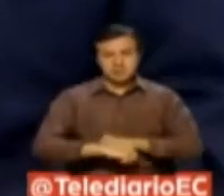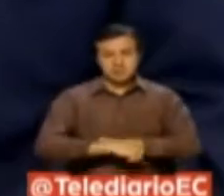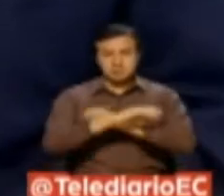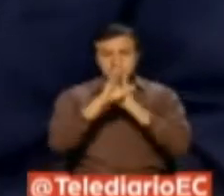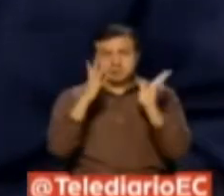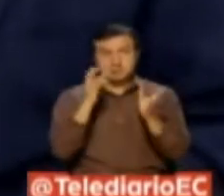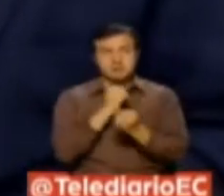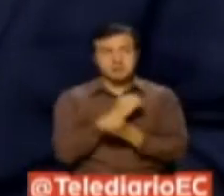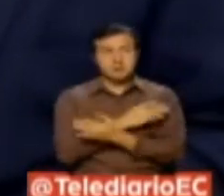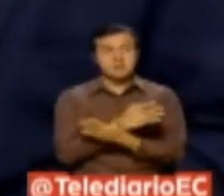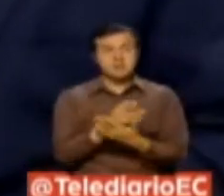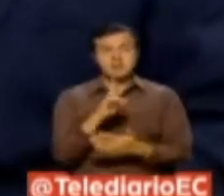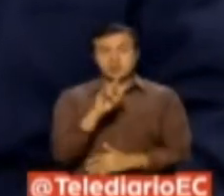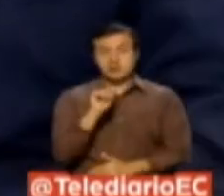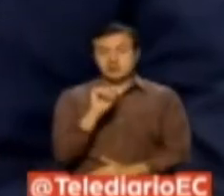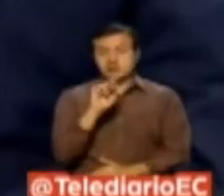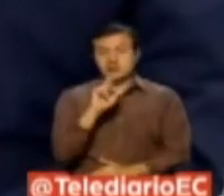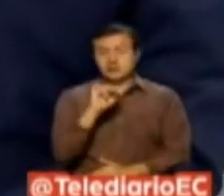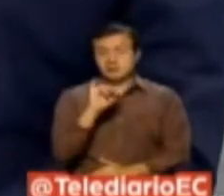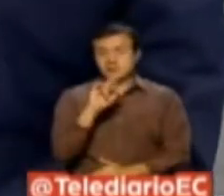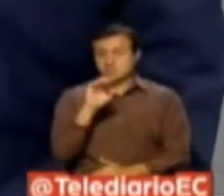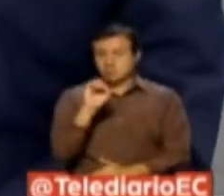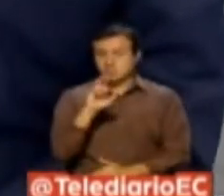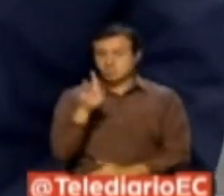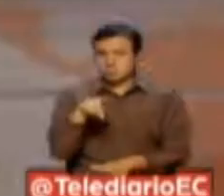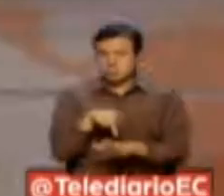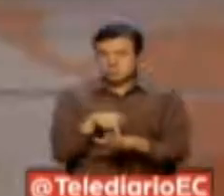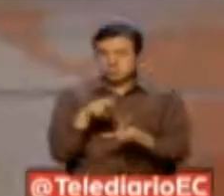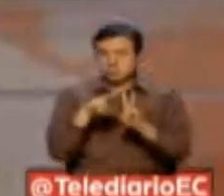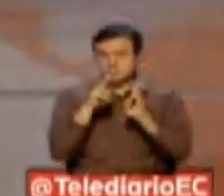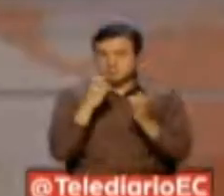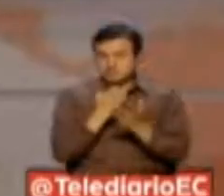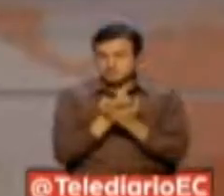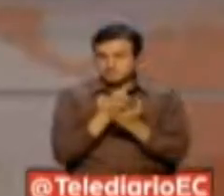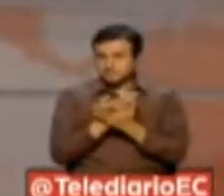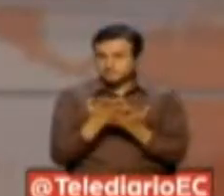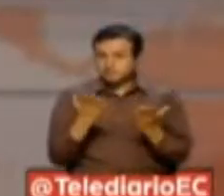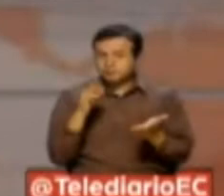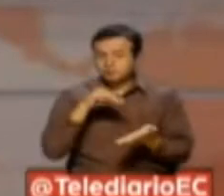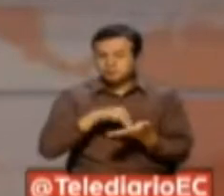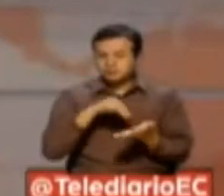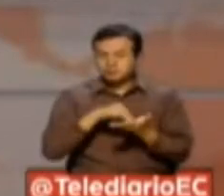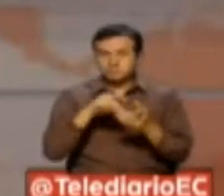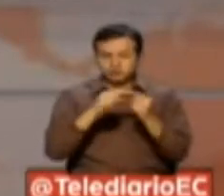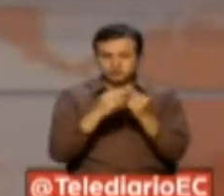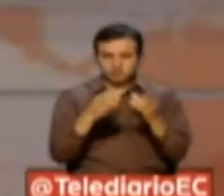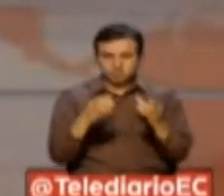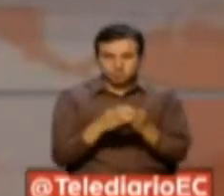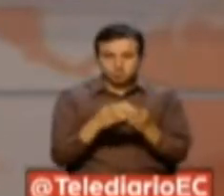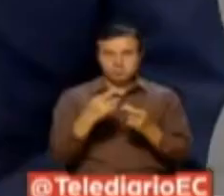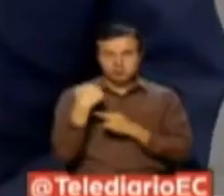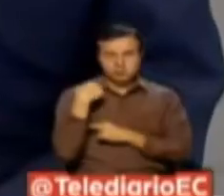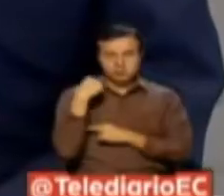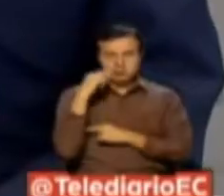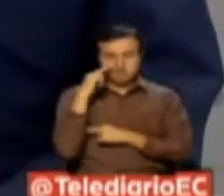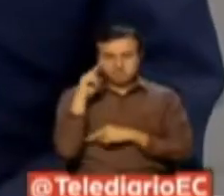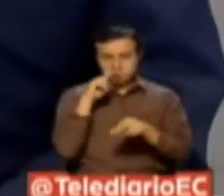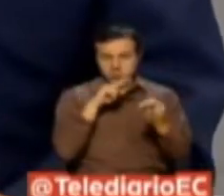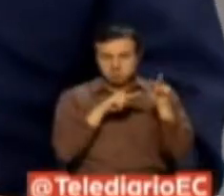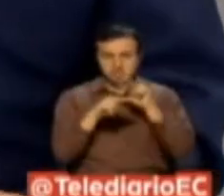anunciamos con ramiro crespo analista en temas económicos y miembros de la veeduría ciudadana